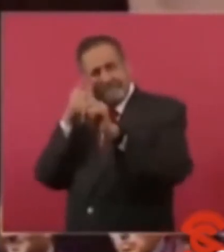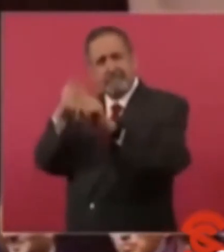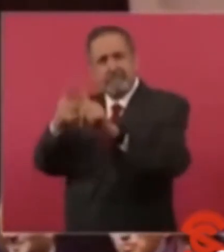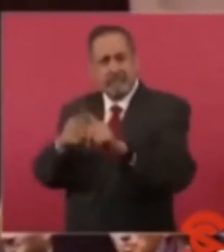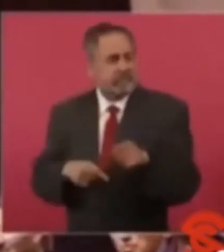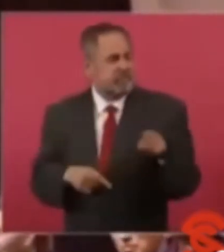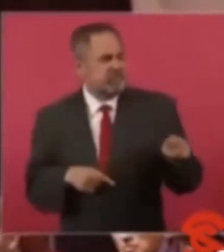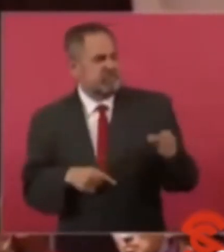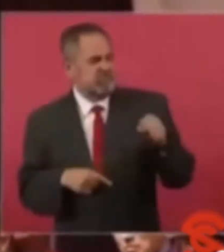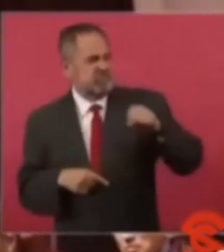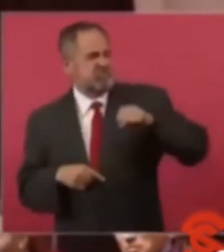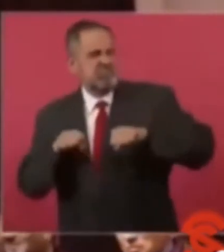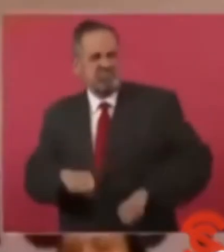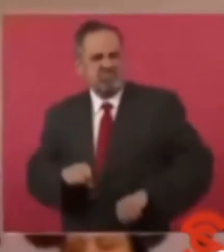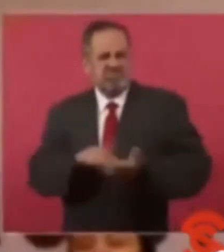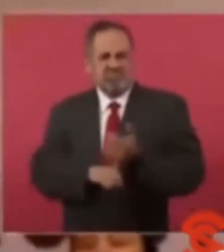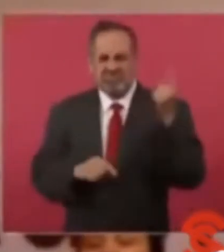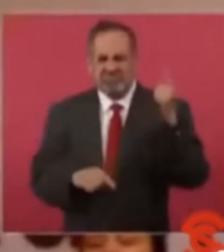autoritaria,